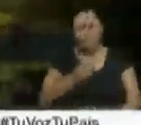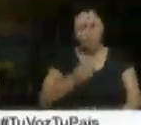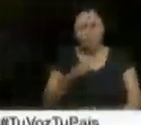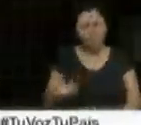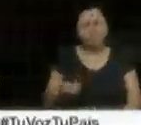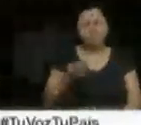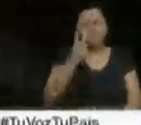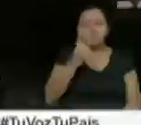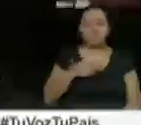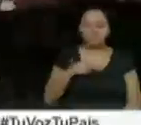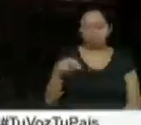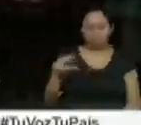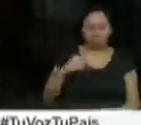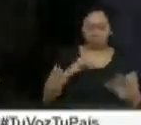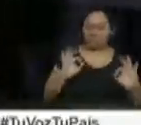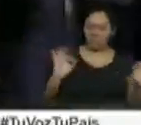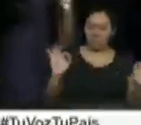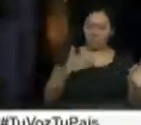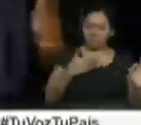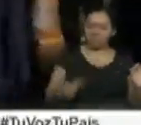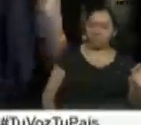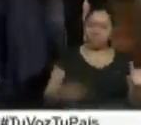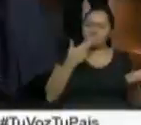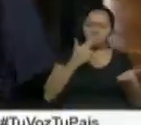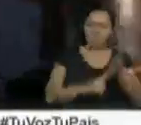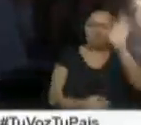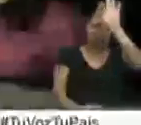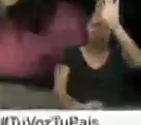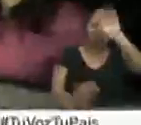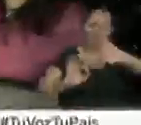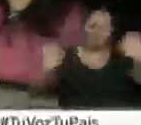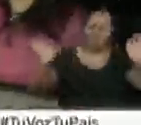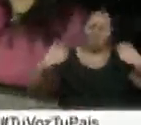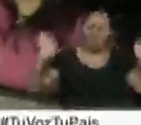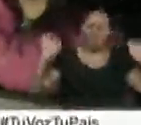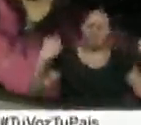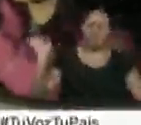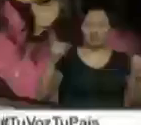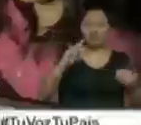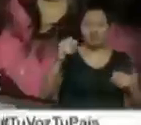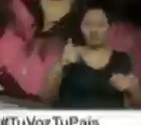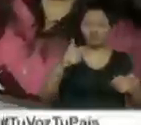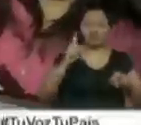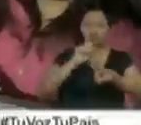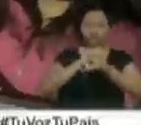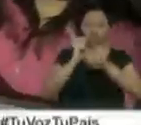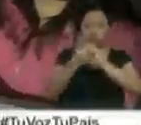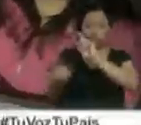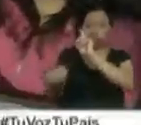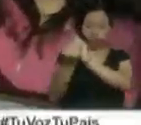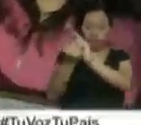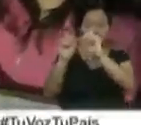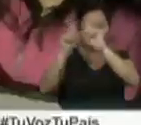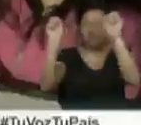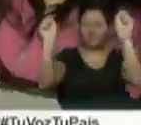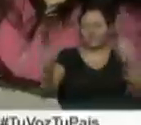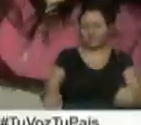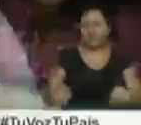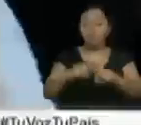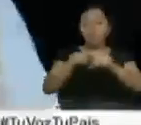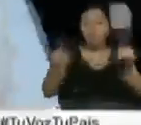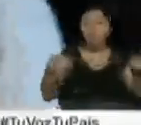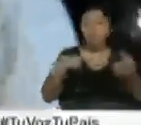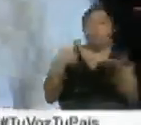Temer negó tajantemente las acusaciones mediante un comunicado en el que reconoció la existencia del encuentro con un empresario, pero aseguró que